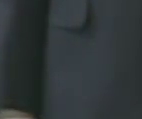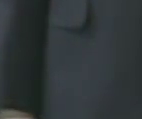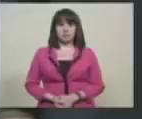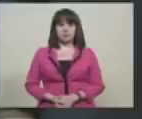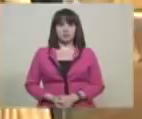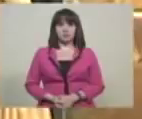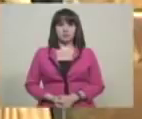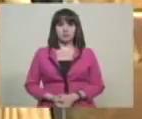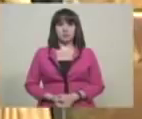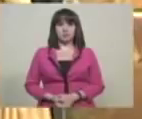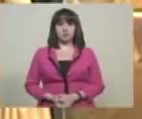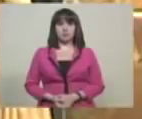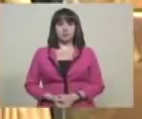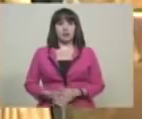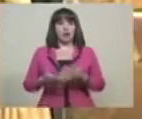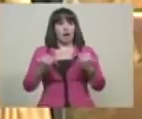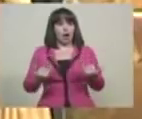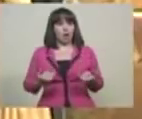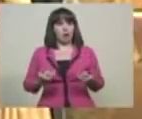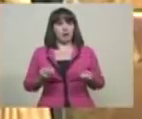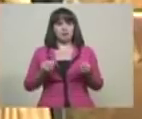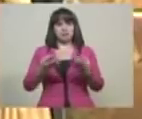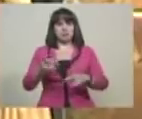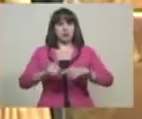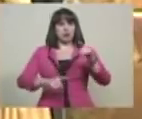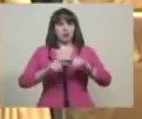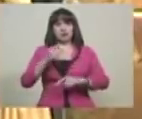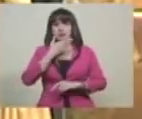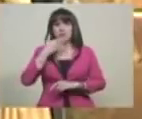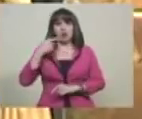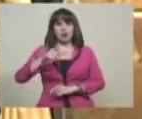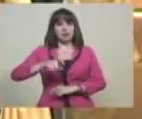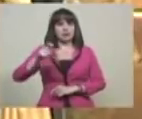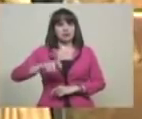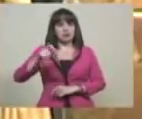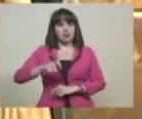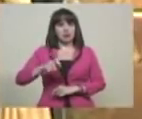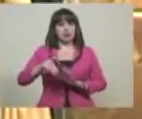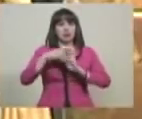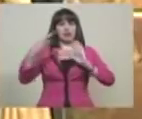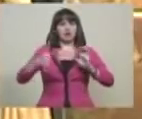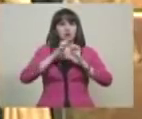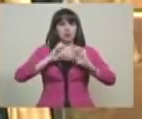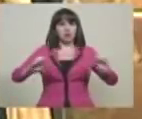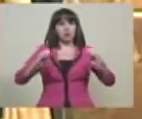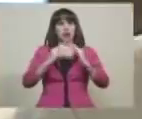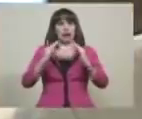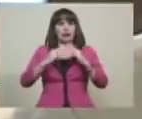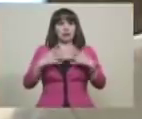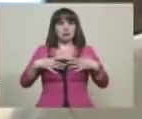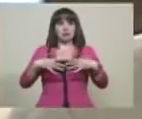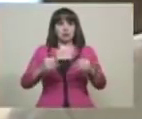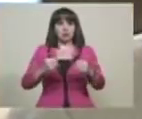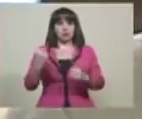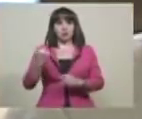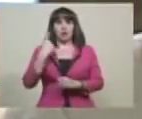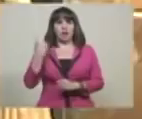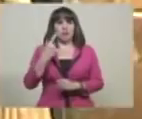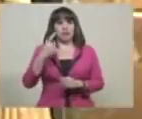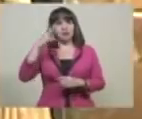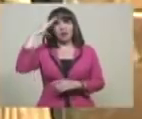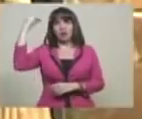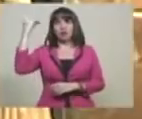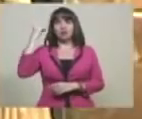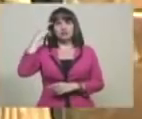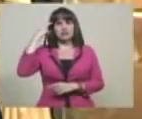bienes y servicios, a satisfacción de necesidades, en su derecho a educación, a vivienda, salud. Solo Dios sabe el esfuerzo que